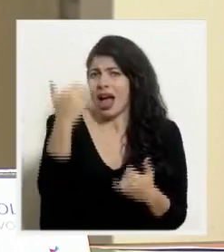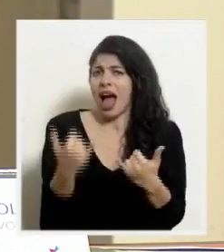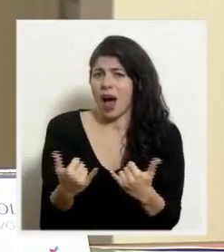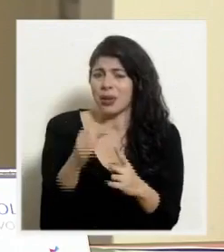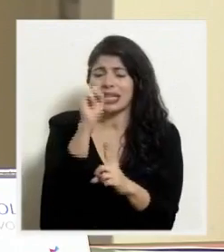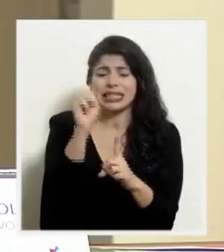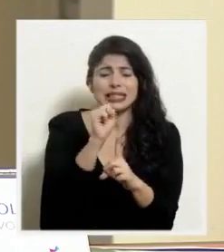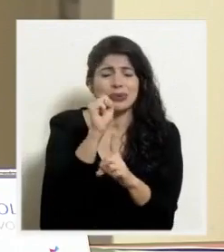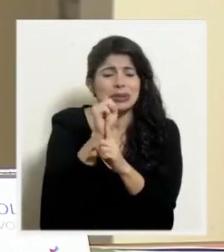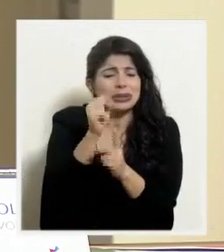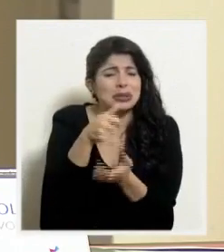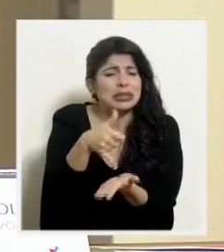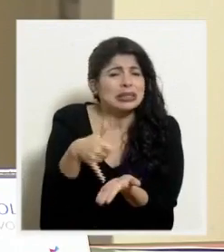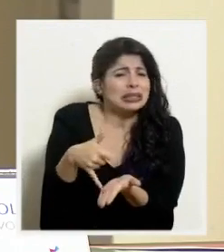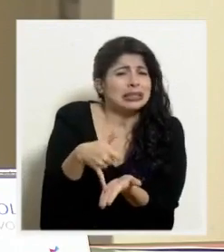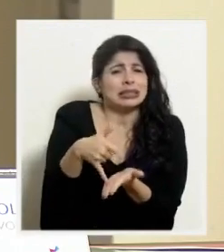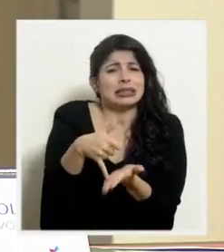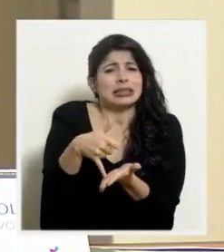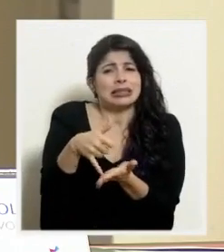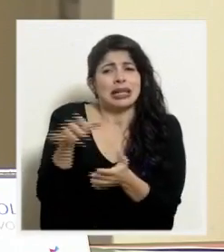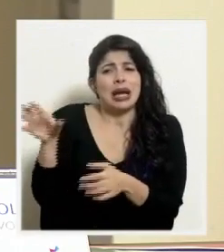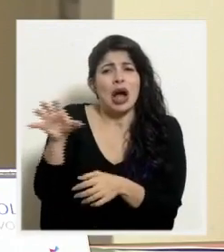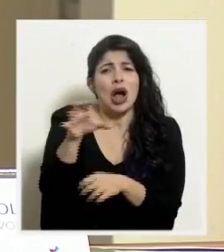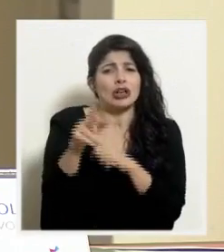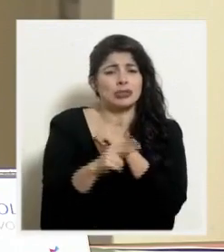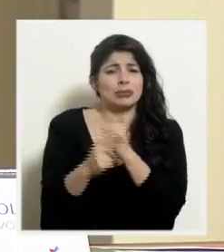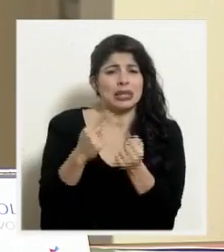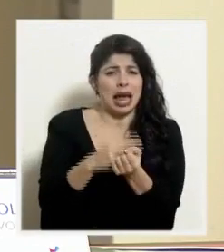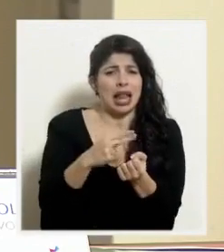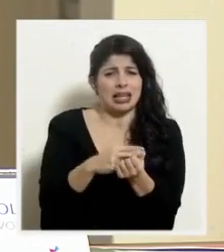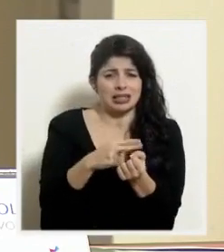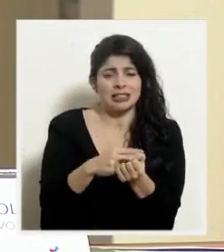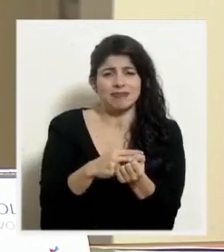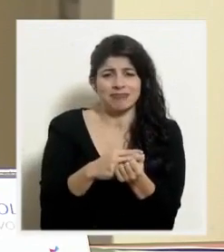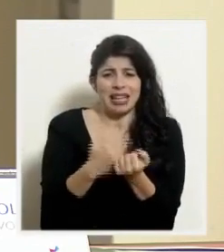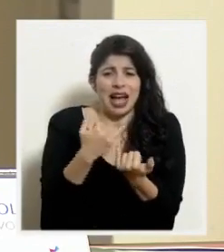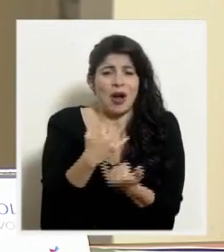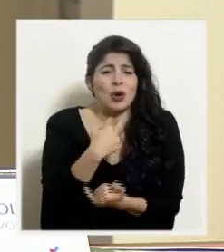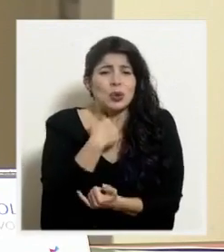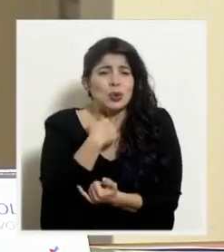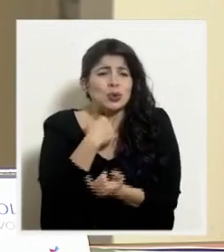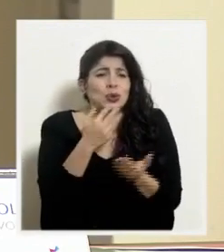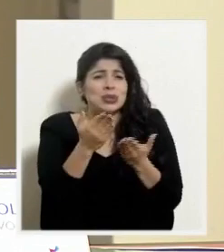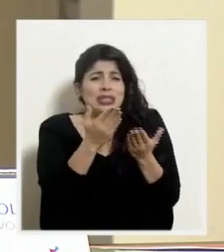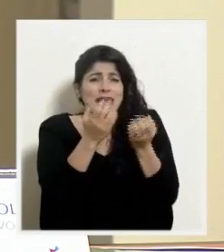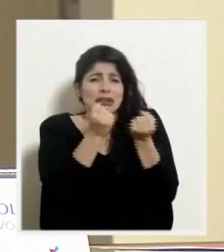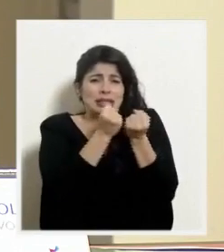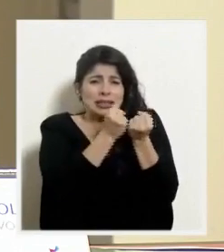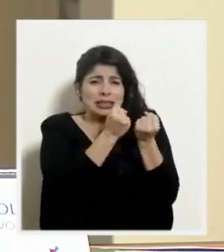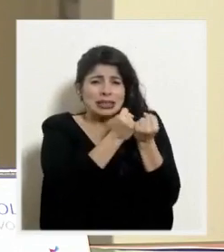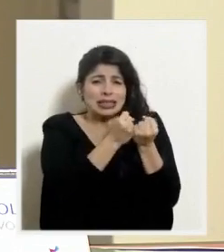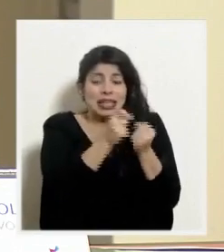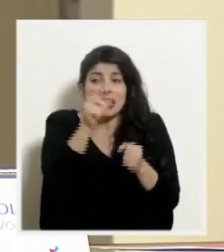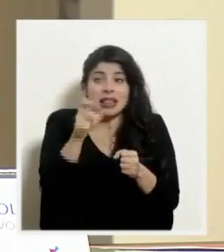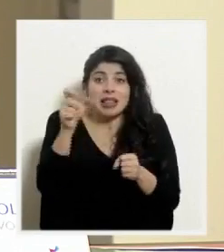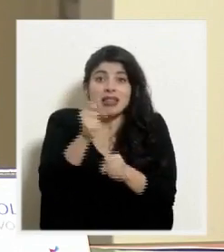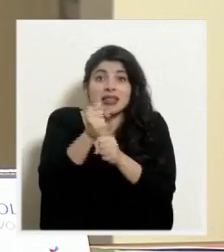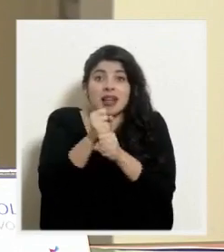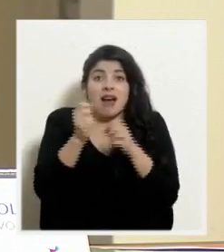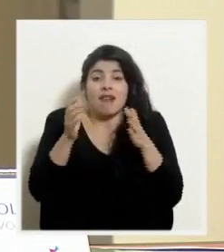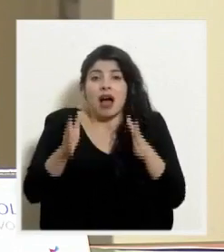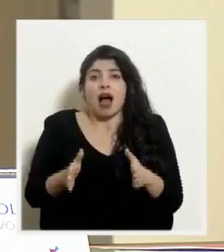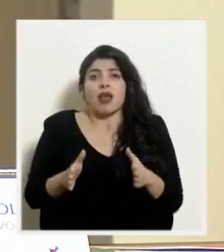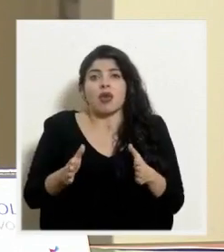situación crítica en nuestros hospitales, que hay una saturación de los servicios, que hay un desgaste de